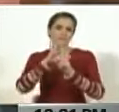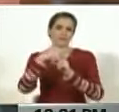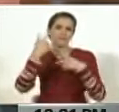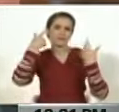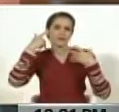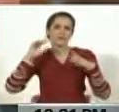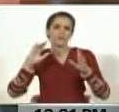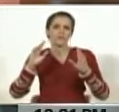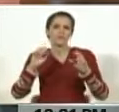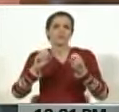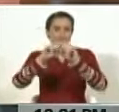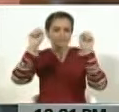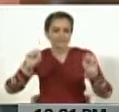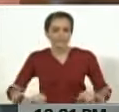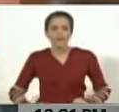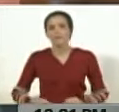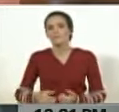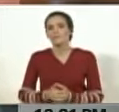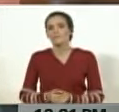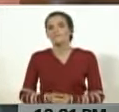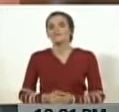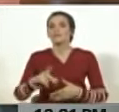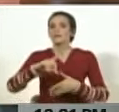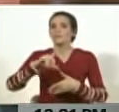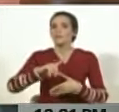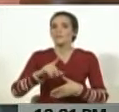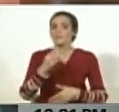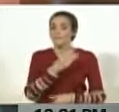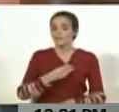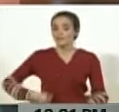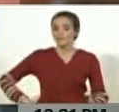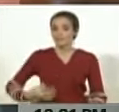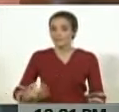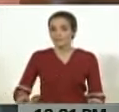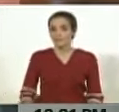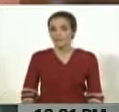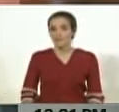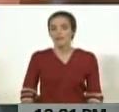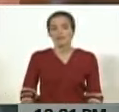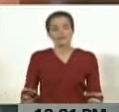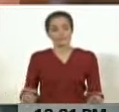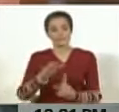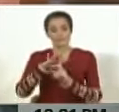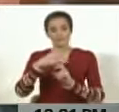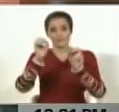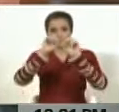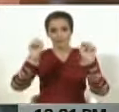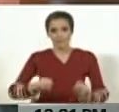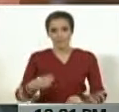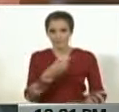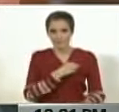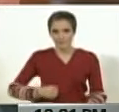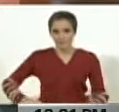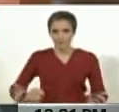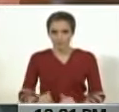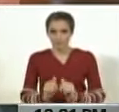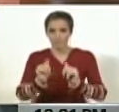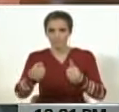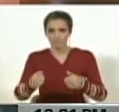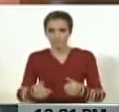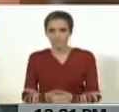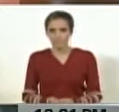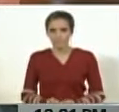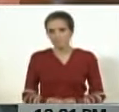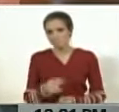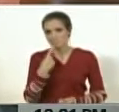todos los sistemas latinoamericanos son presidencialistas. En los sistemas presidencialistas, en principio,